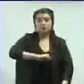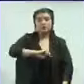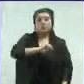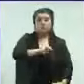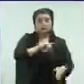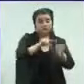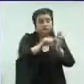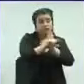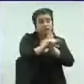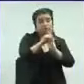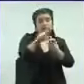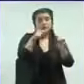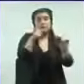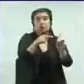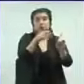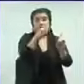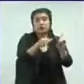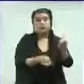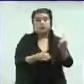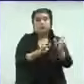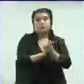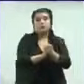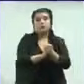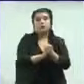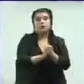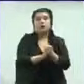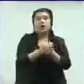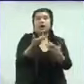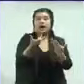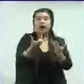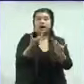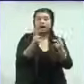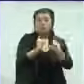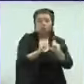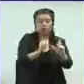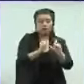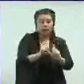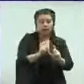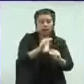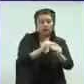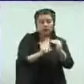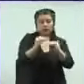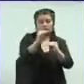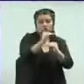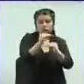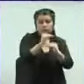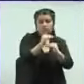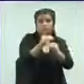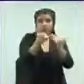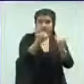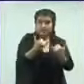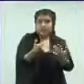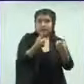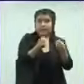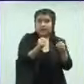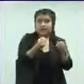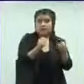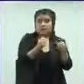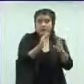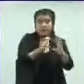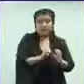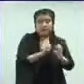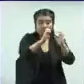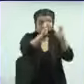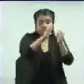no personales, que se refieren sobre todo a los remozamientos y mantenimientos ejecutados también en edificios